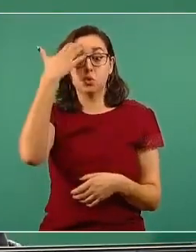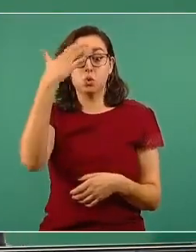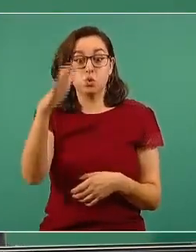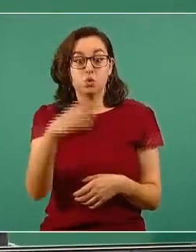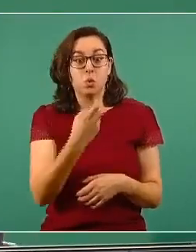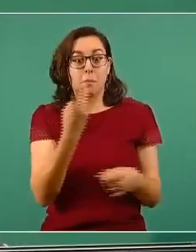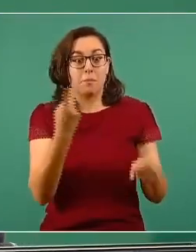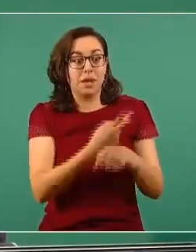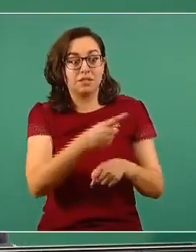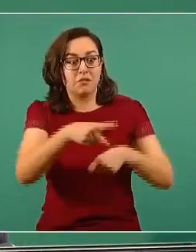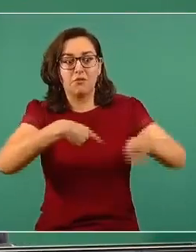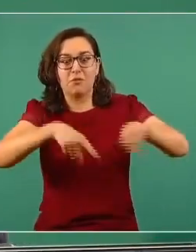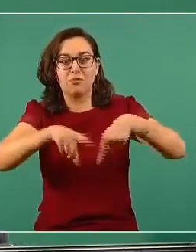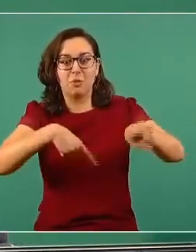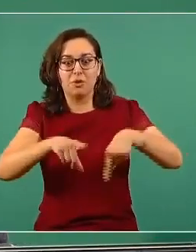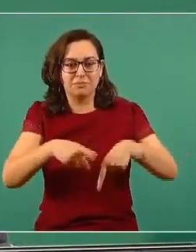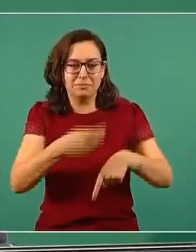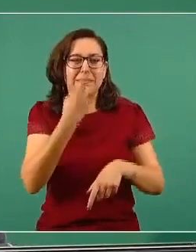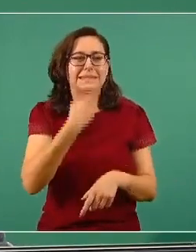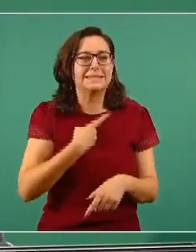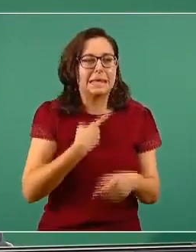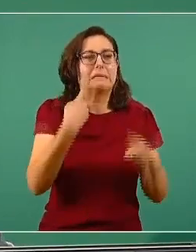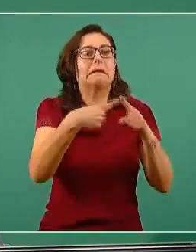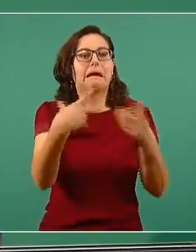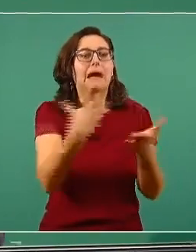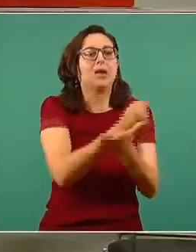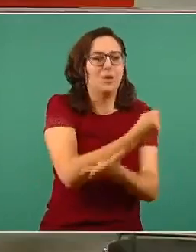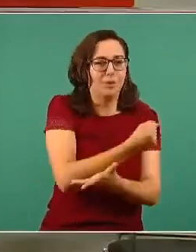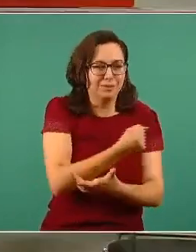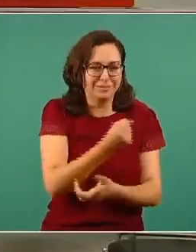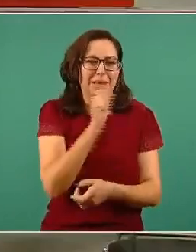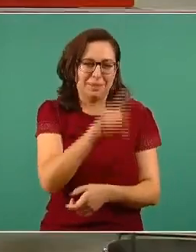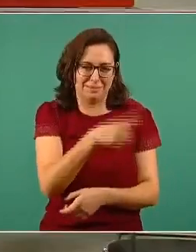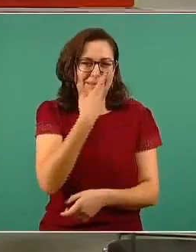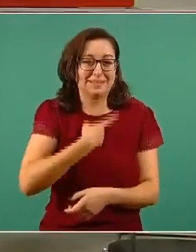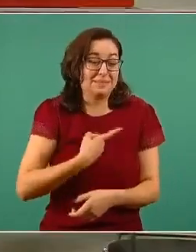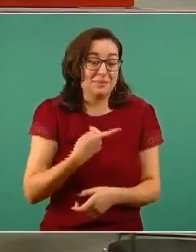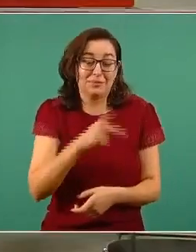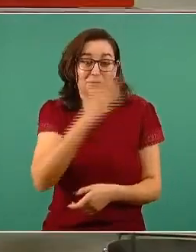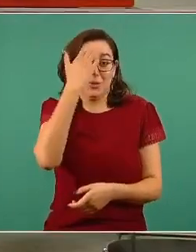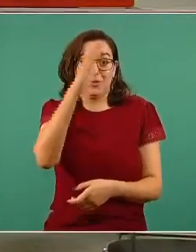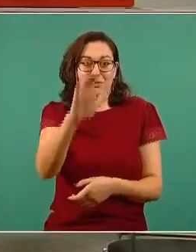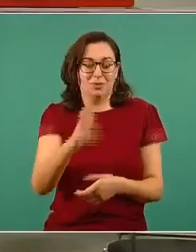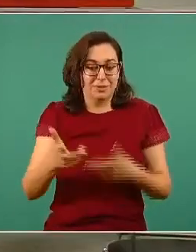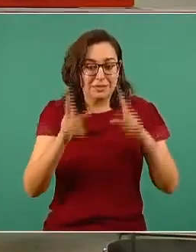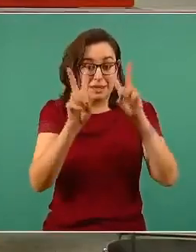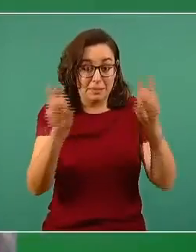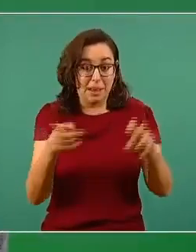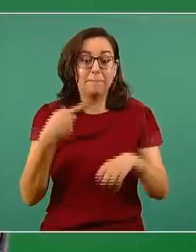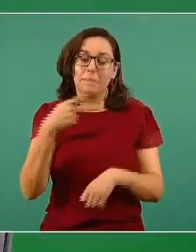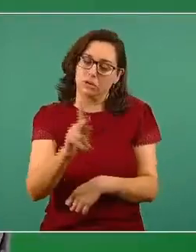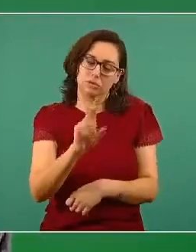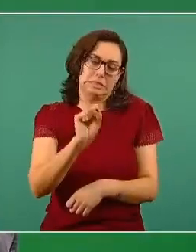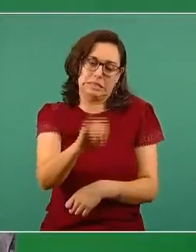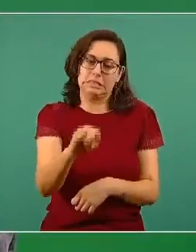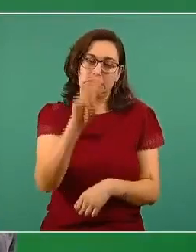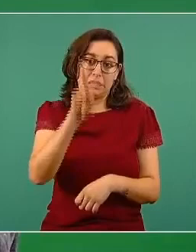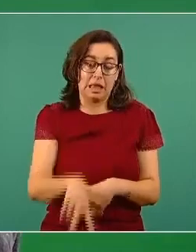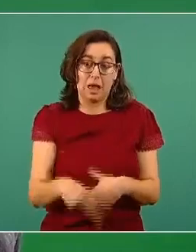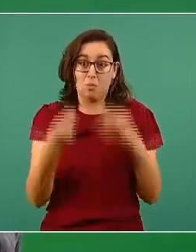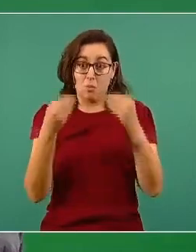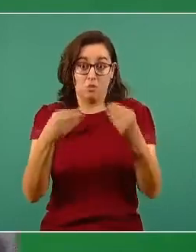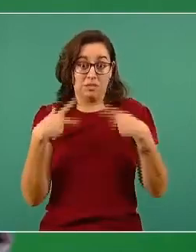marcador, pero como usted bien comenta, aforos grandes, mayor riesgo de que haya